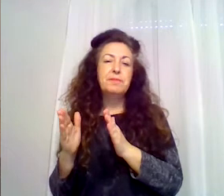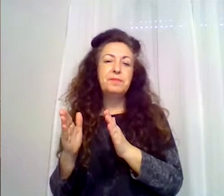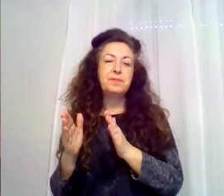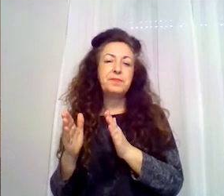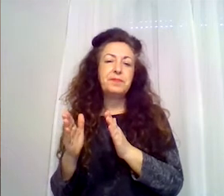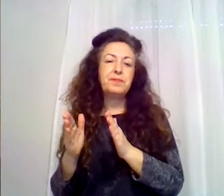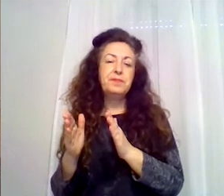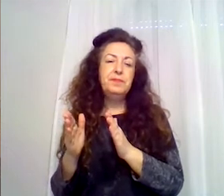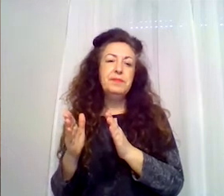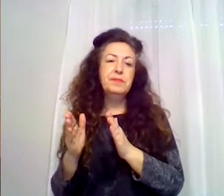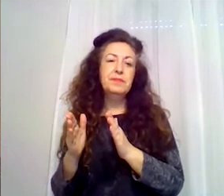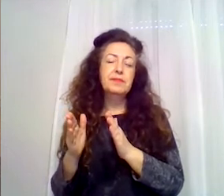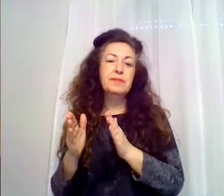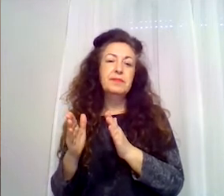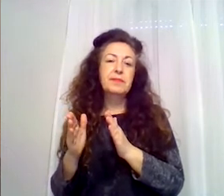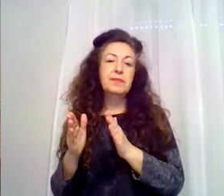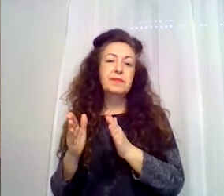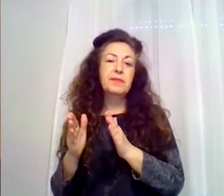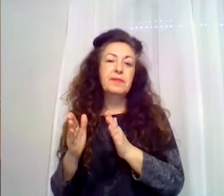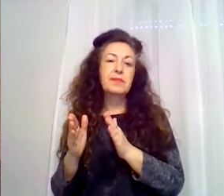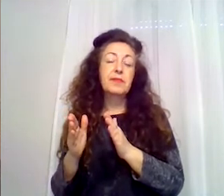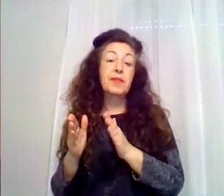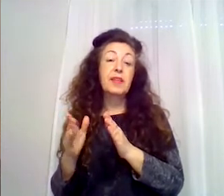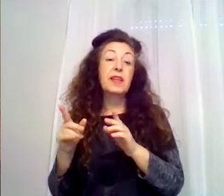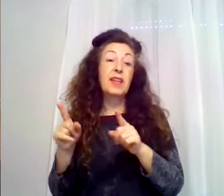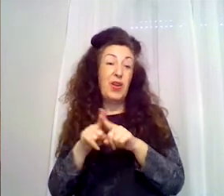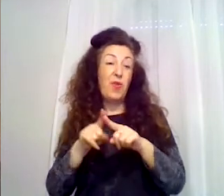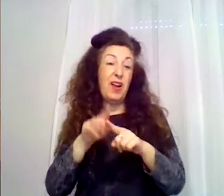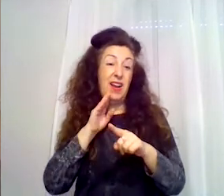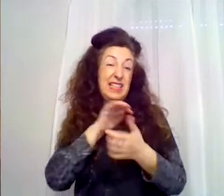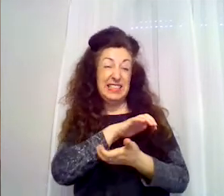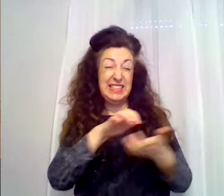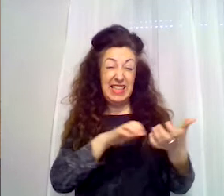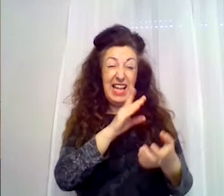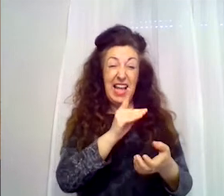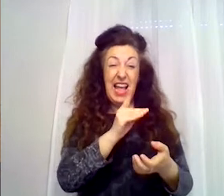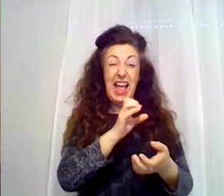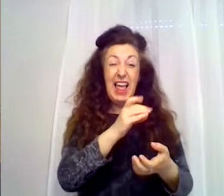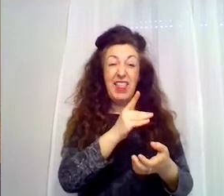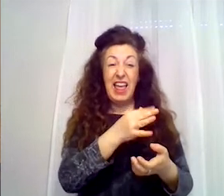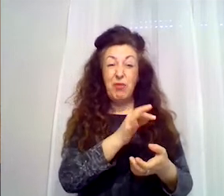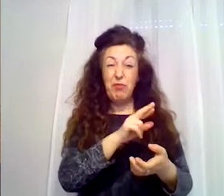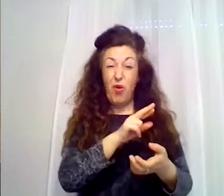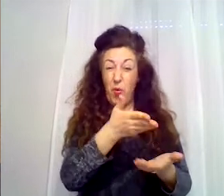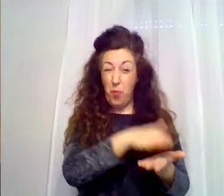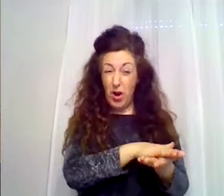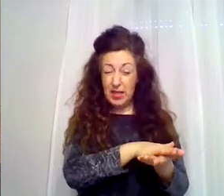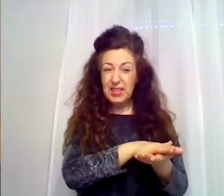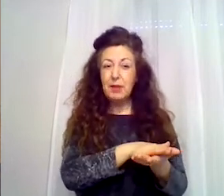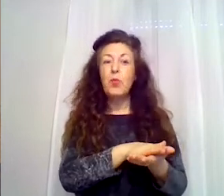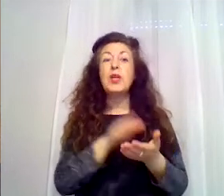son 5 días o 10 días lo que está como mucho, porque llega una orden real, que eso